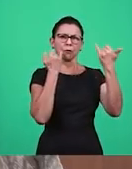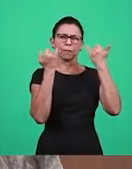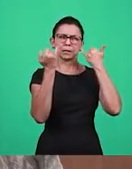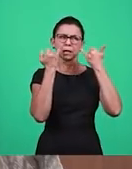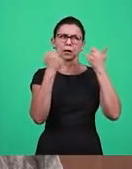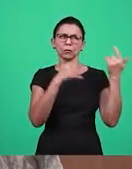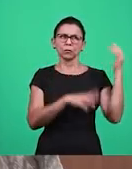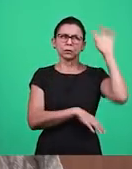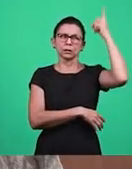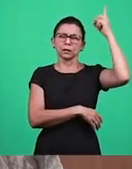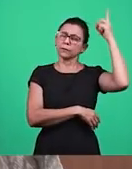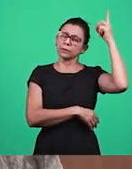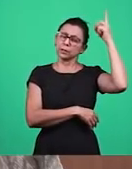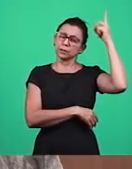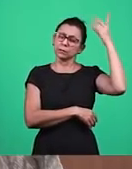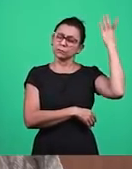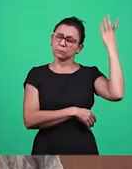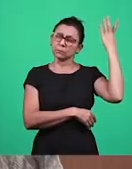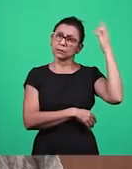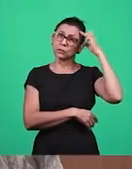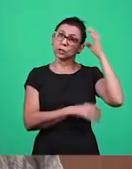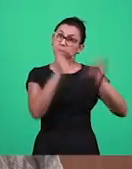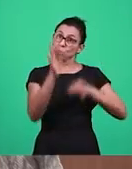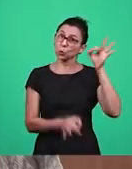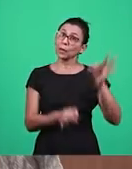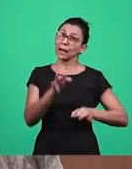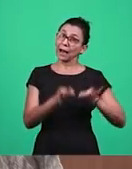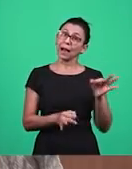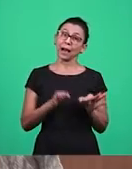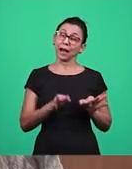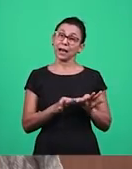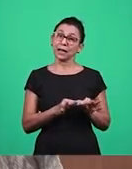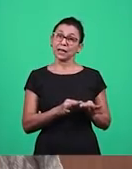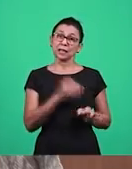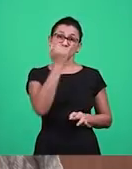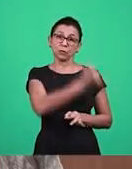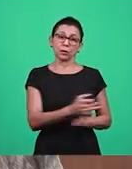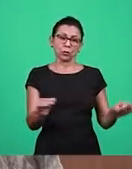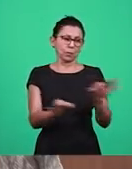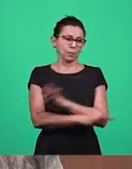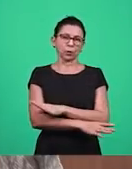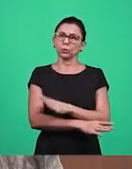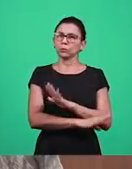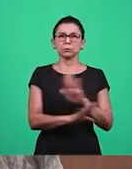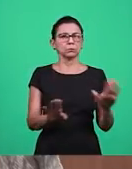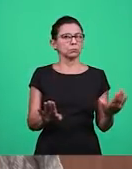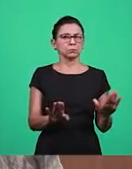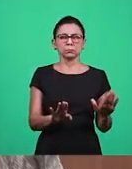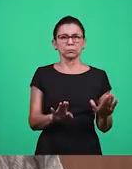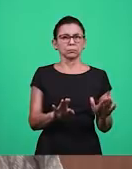era el juez. Lo que él determinase era definitivo, no había apelaciones, no había pedidos